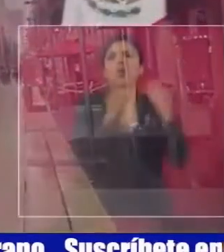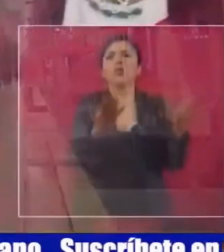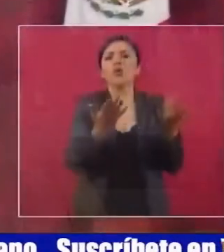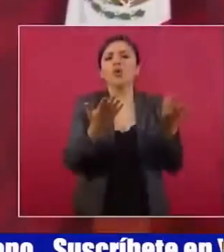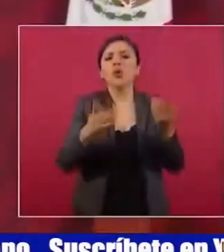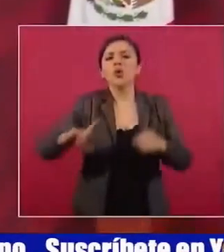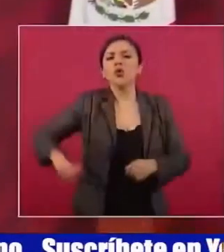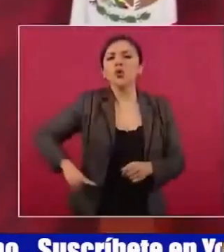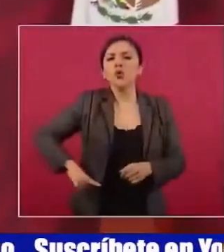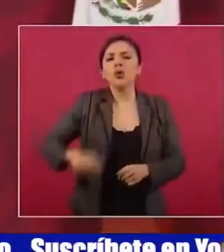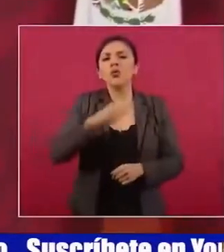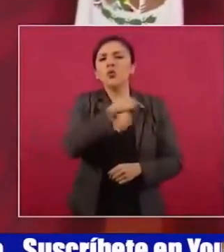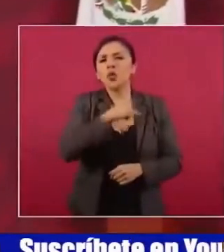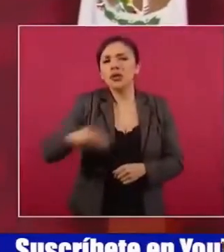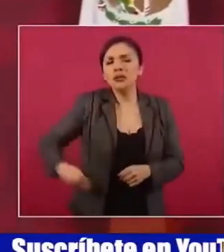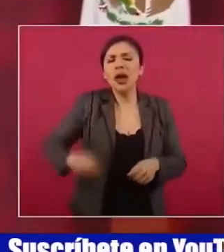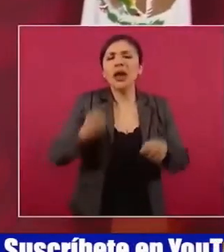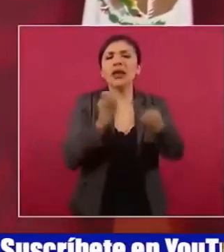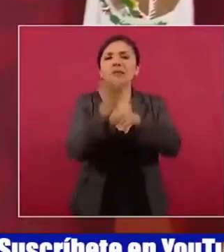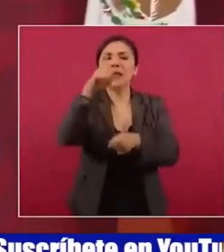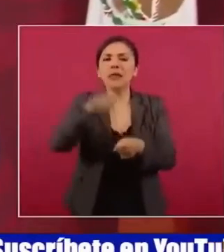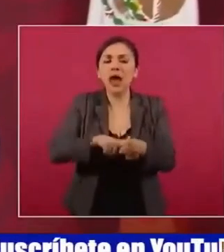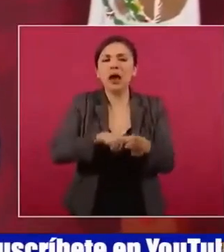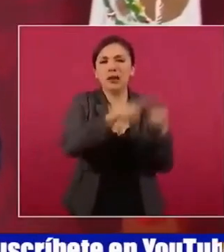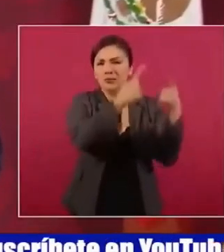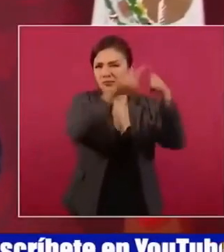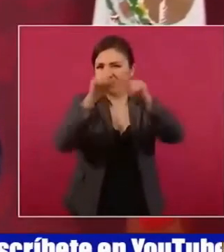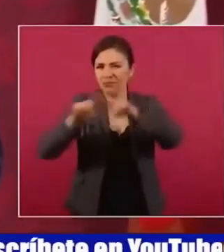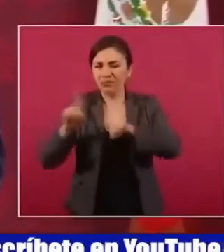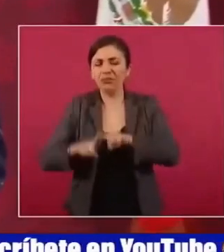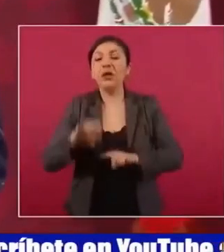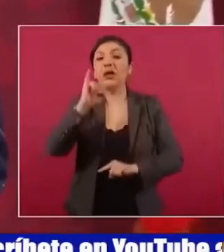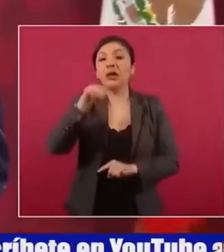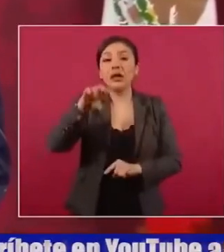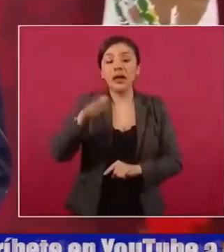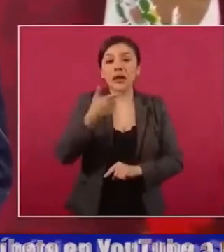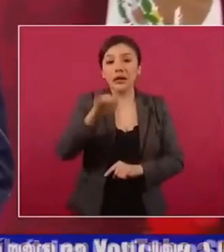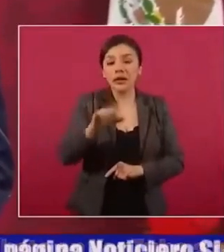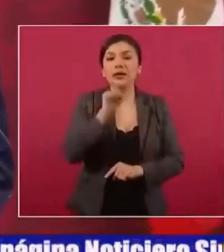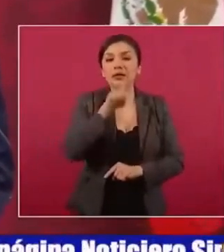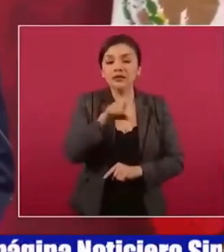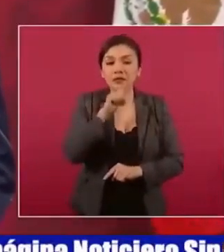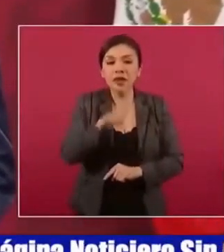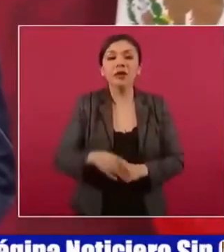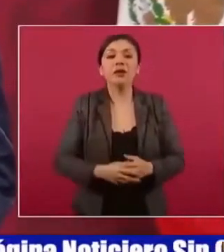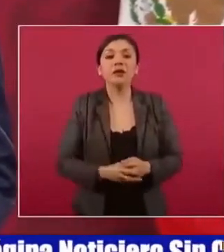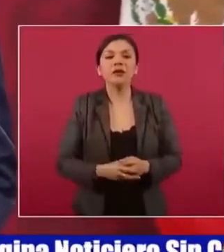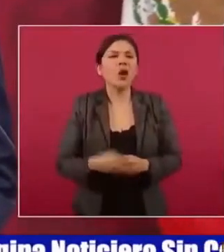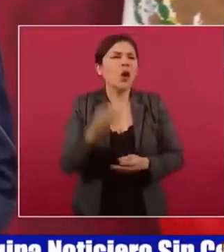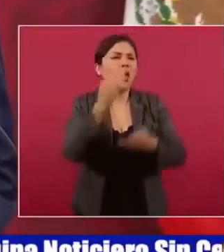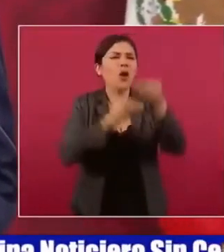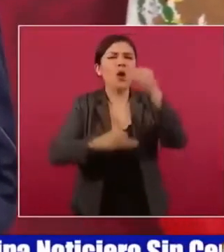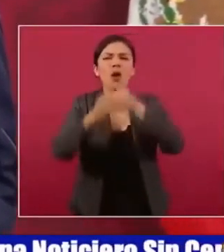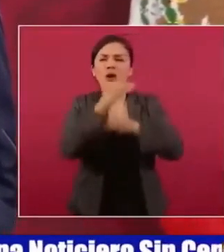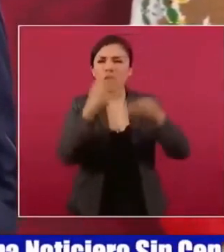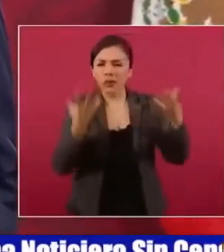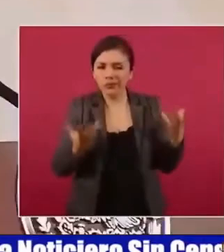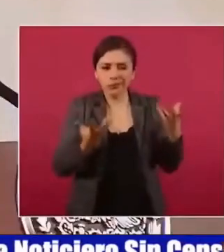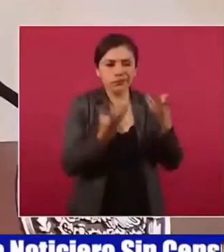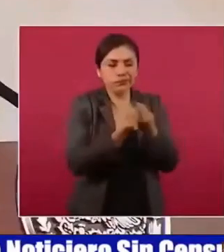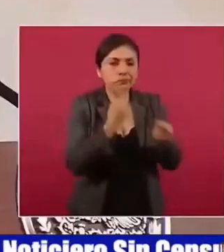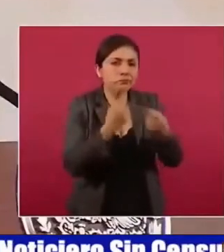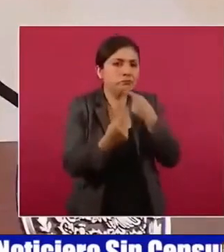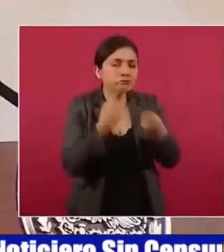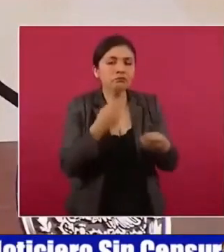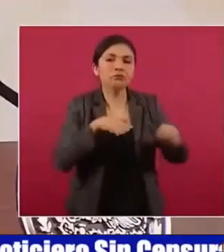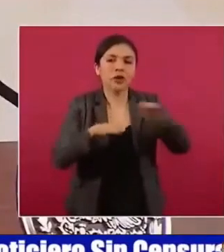hay que aprenderle al presidente, además de su nacionalismo, de su honestidad y su patriotismo, es de su capacidad de trabajo y